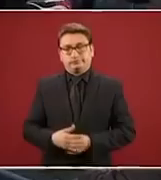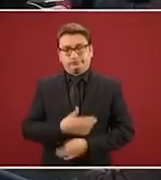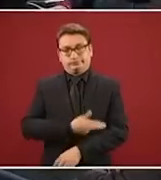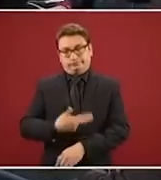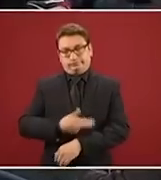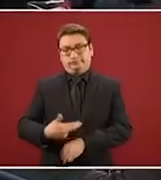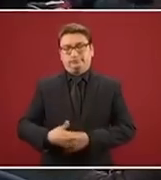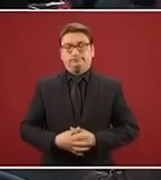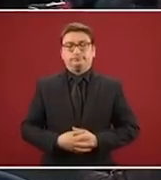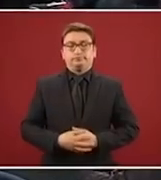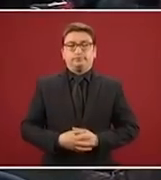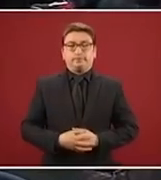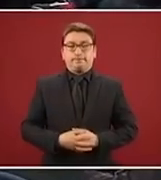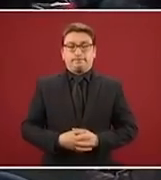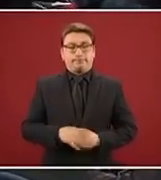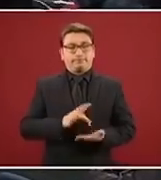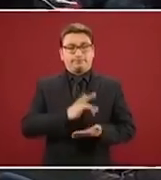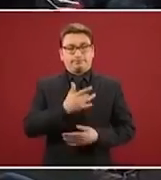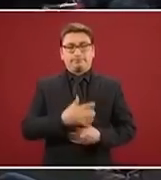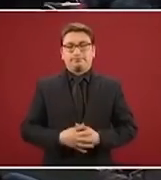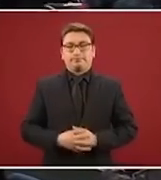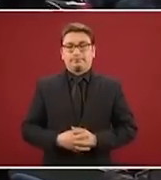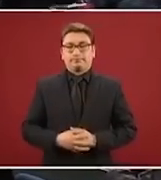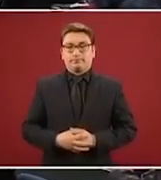verduras ustedes